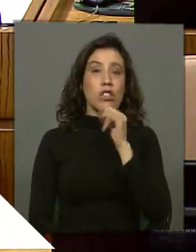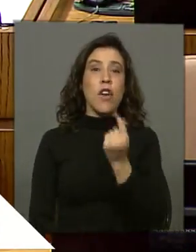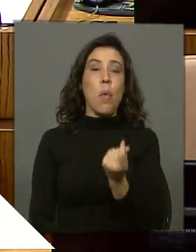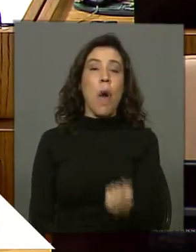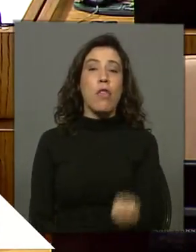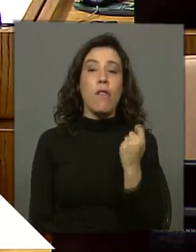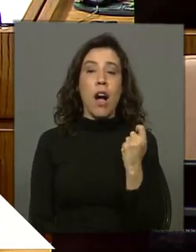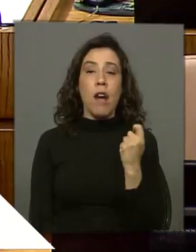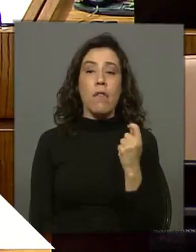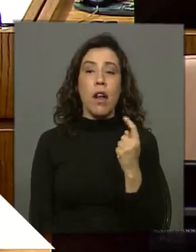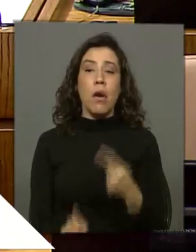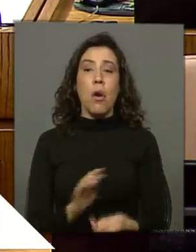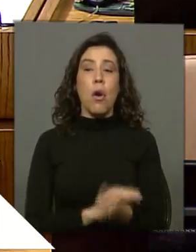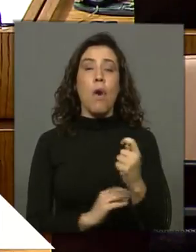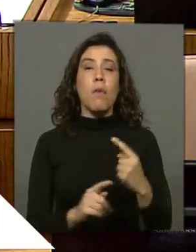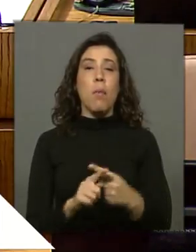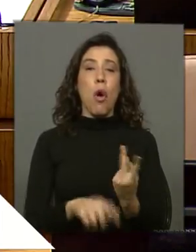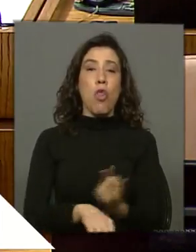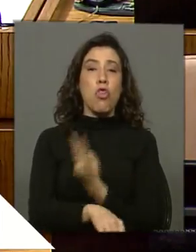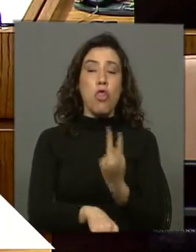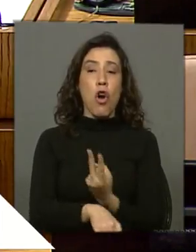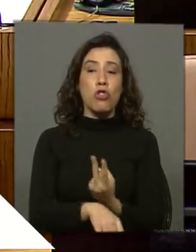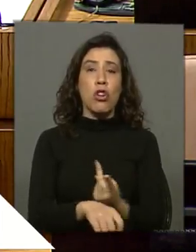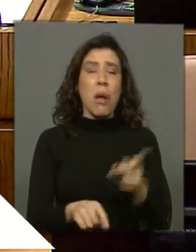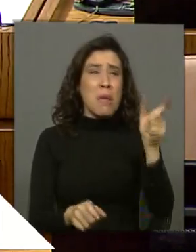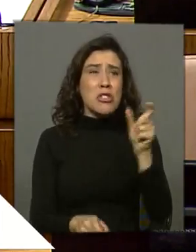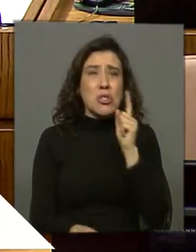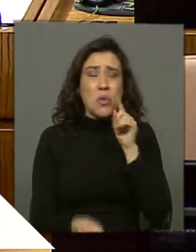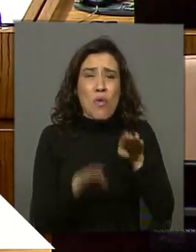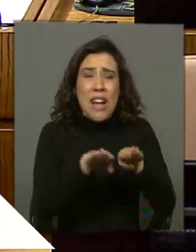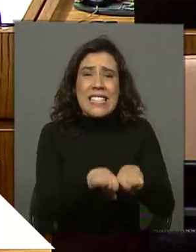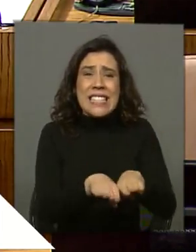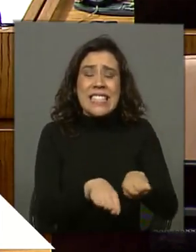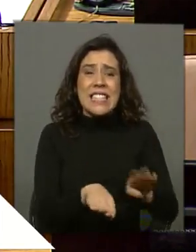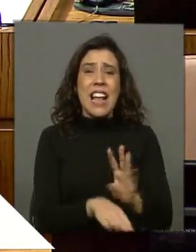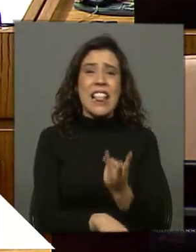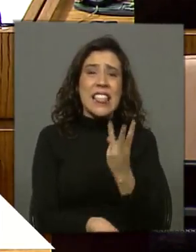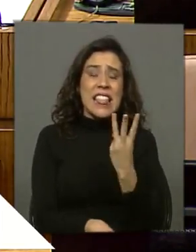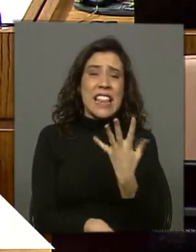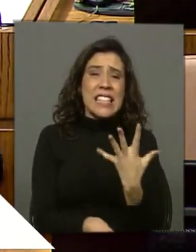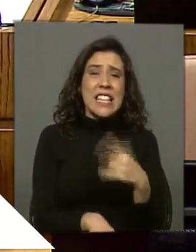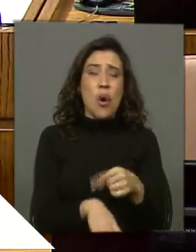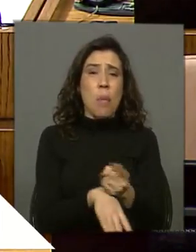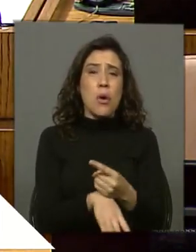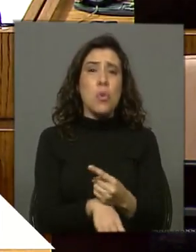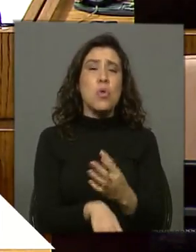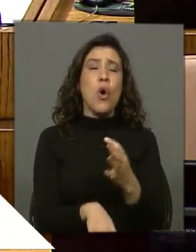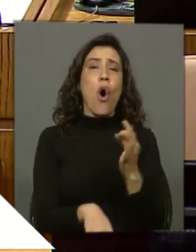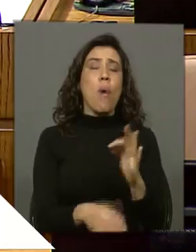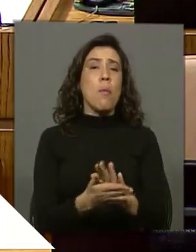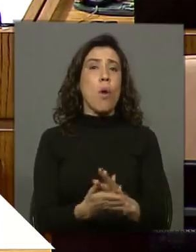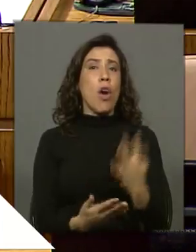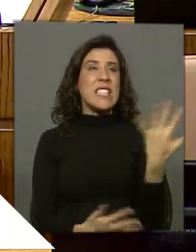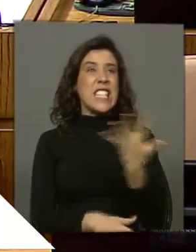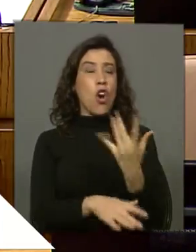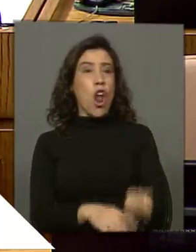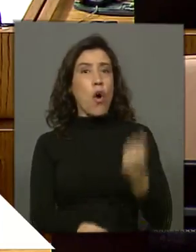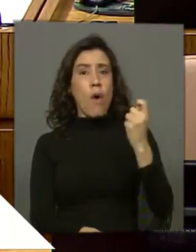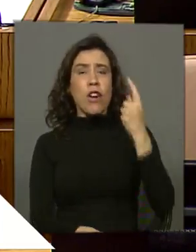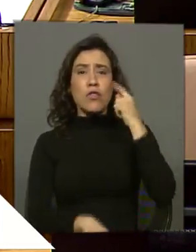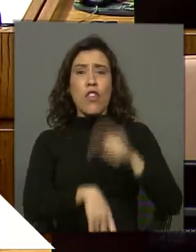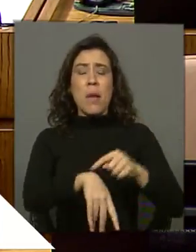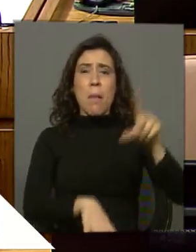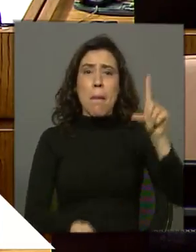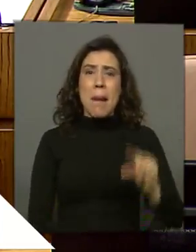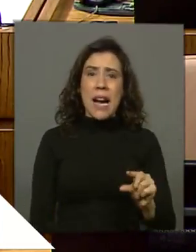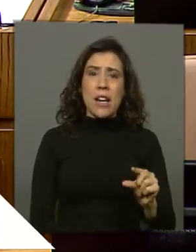tarifa le cobran por dos horas a pesar de que estuvieron 35 minutos 40 minutos o le cobran 5 horas cuando estuvieron obviamente mucho menos tiempo